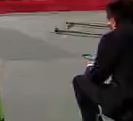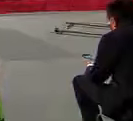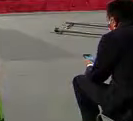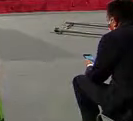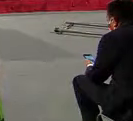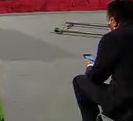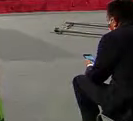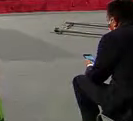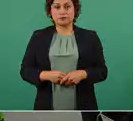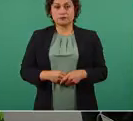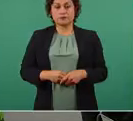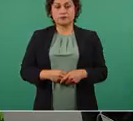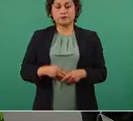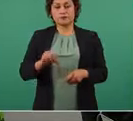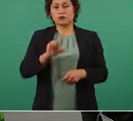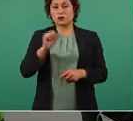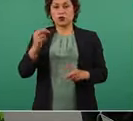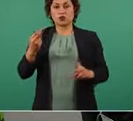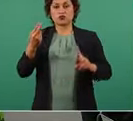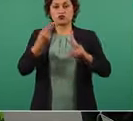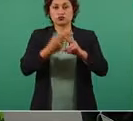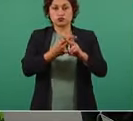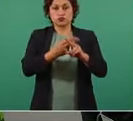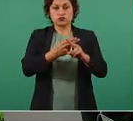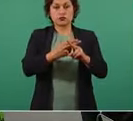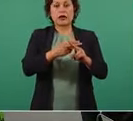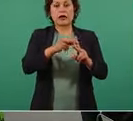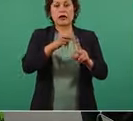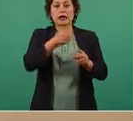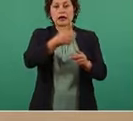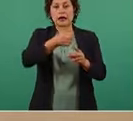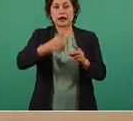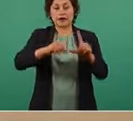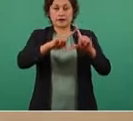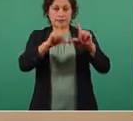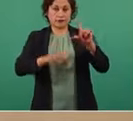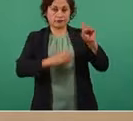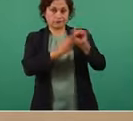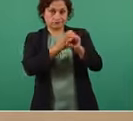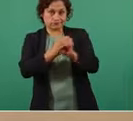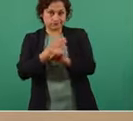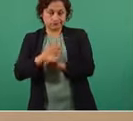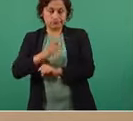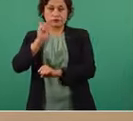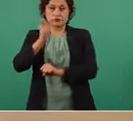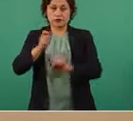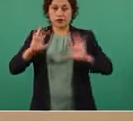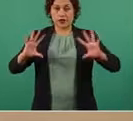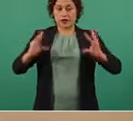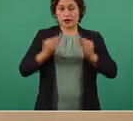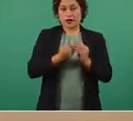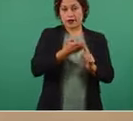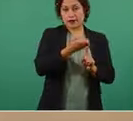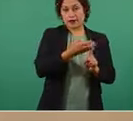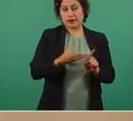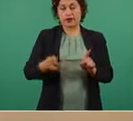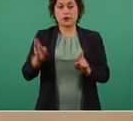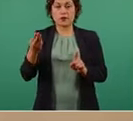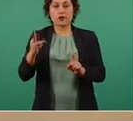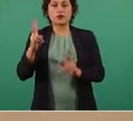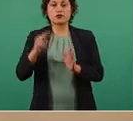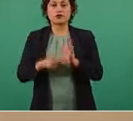En cuanto al homicidio doloso por entidad federativa, hay que decir que en el acumulado de enero a mayo de